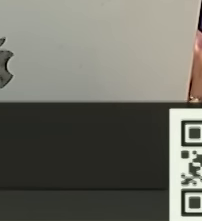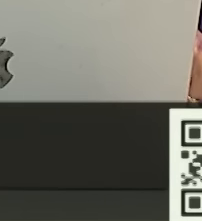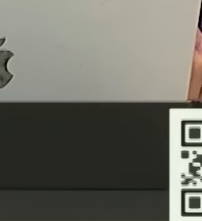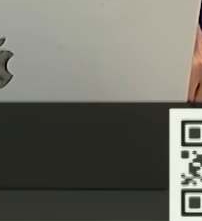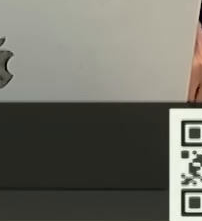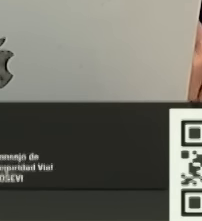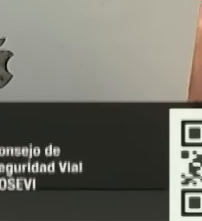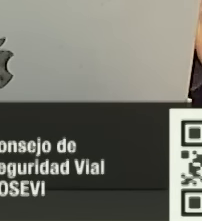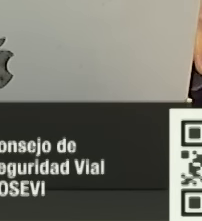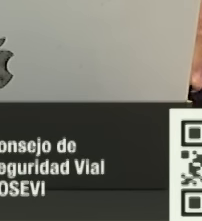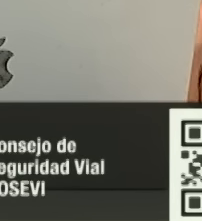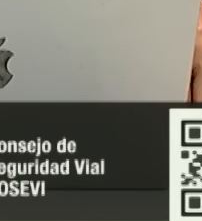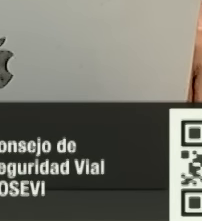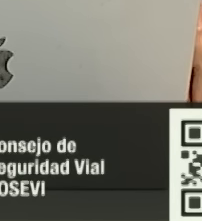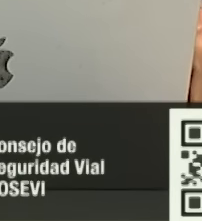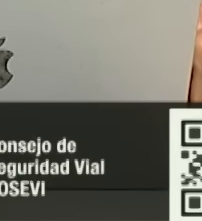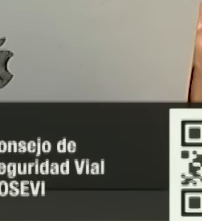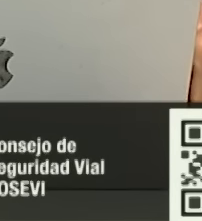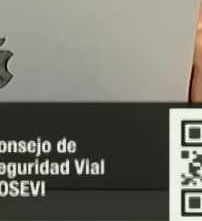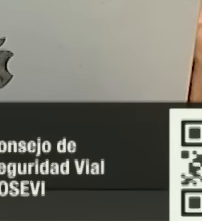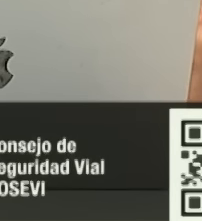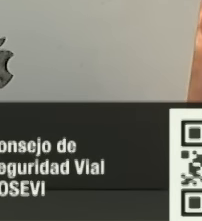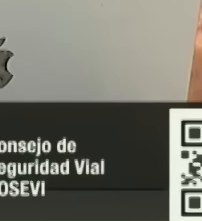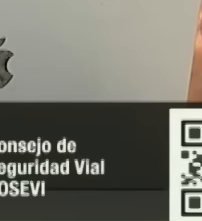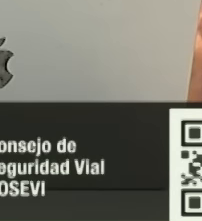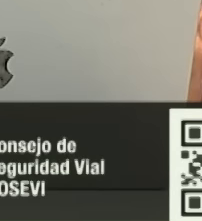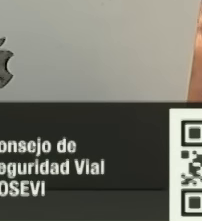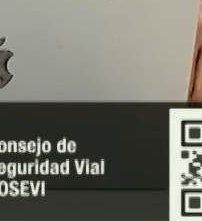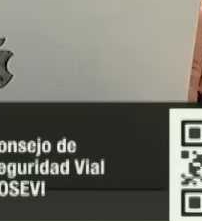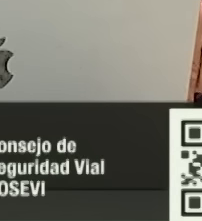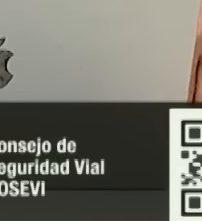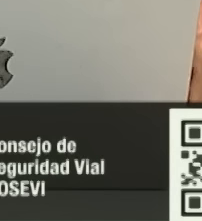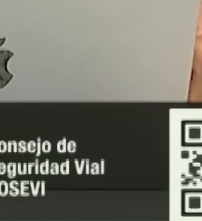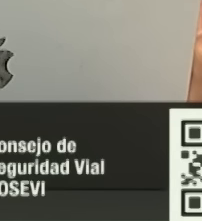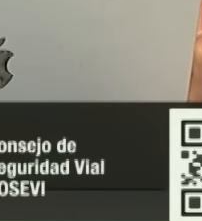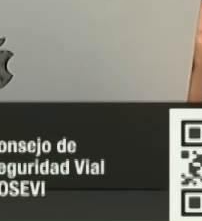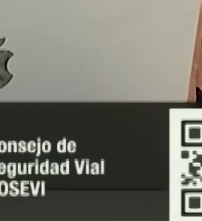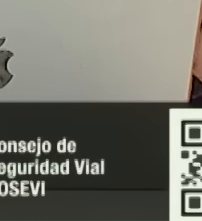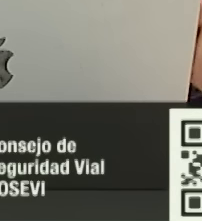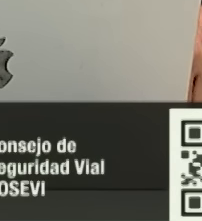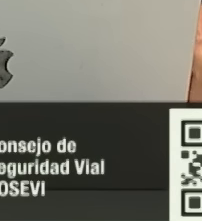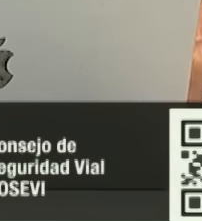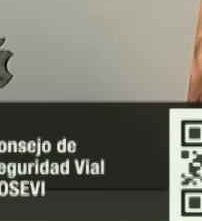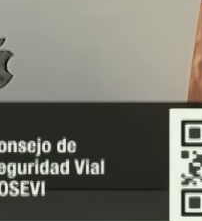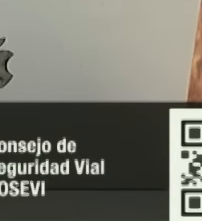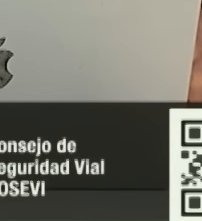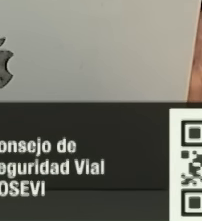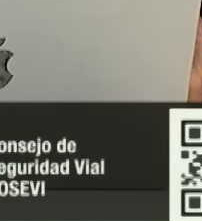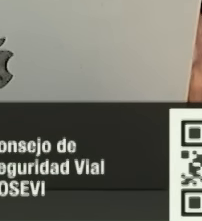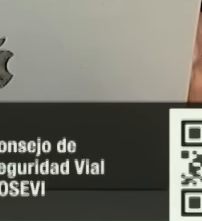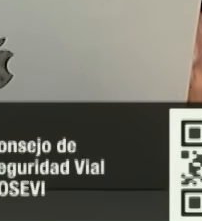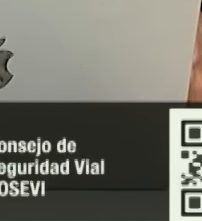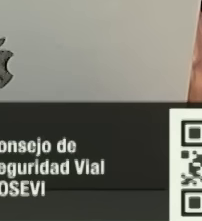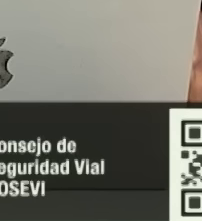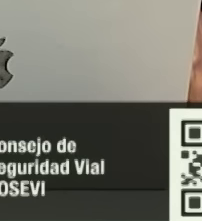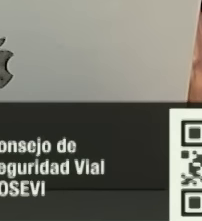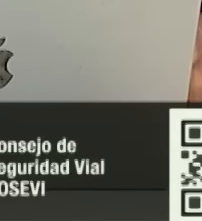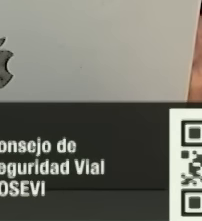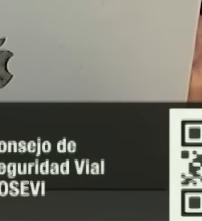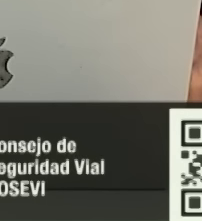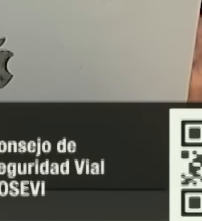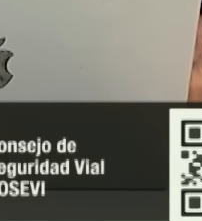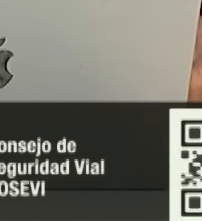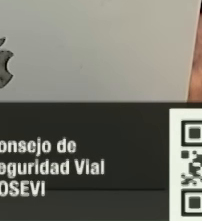una cinta reflectiva usted sube la foto del casco viejo y queda participando un casco por una vida